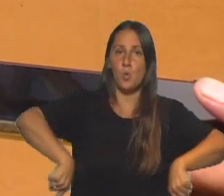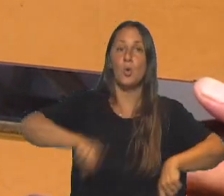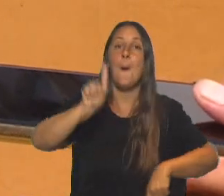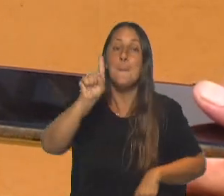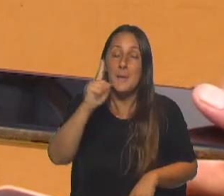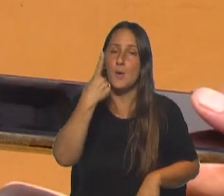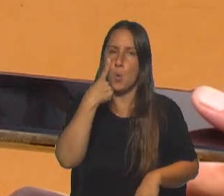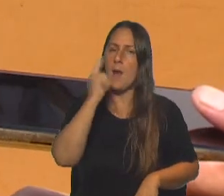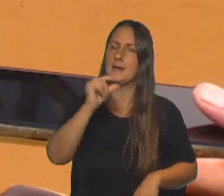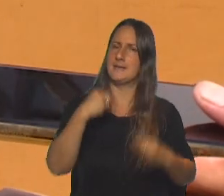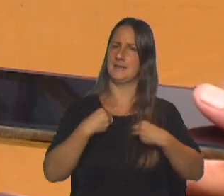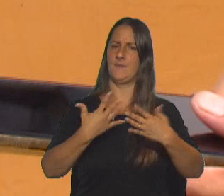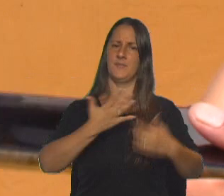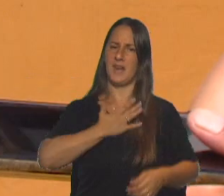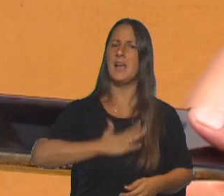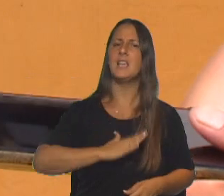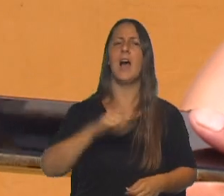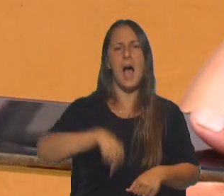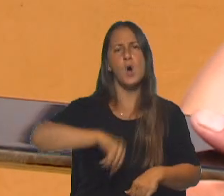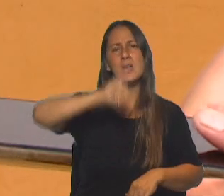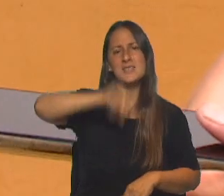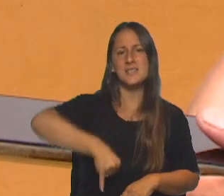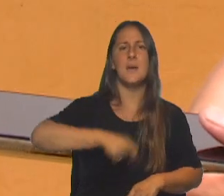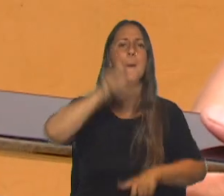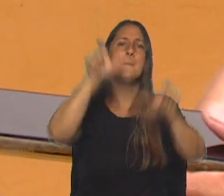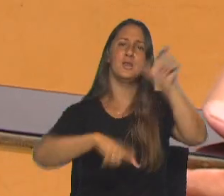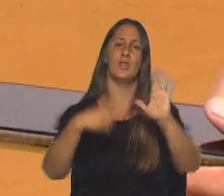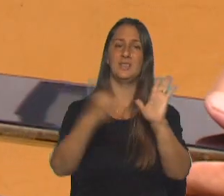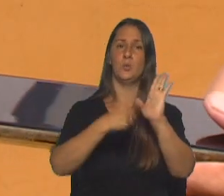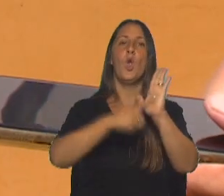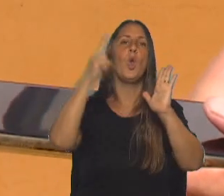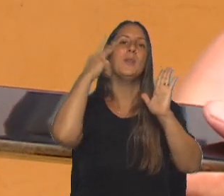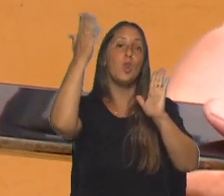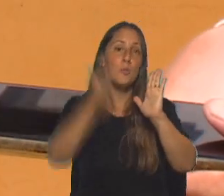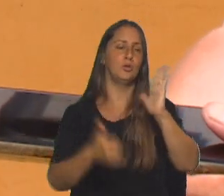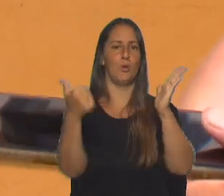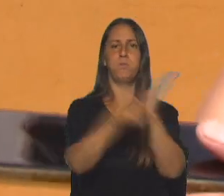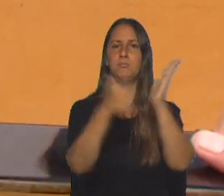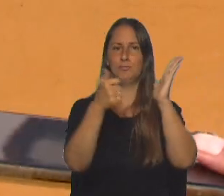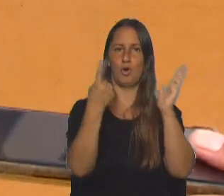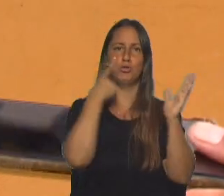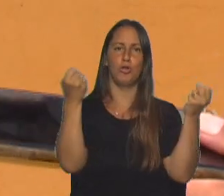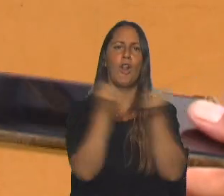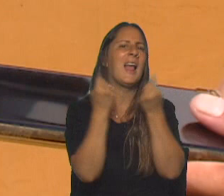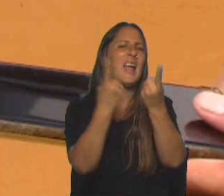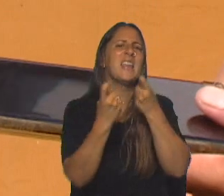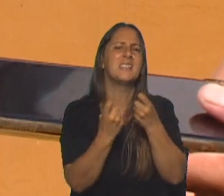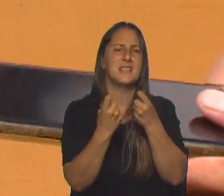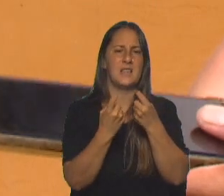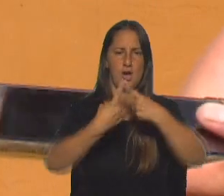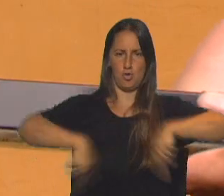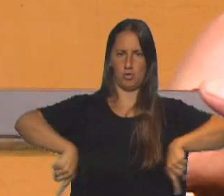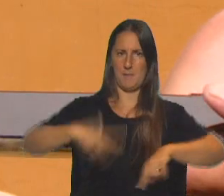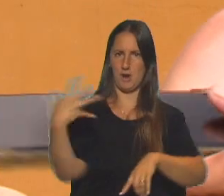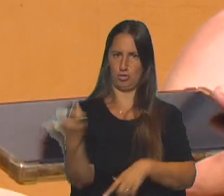enorme tranquilidad de que ahora sí, el 92% de los titulares validaron sus datos, nos dijeron qué necesitan para seguir su camino en la